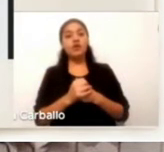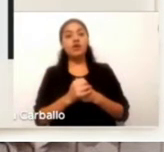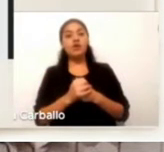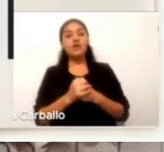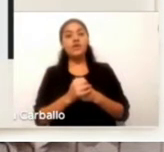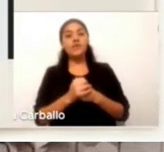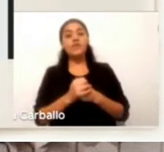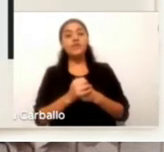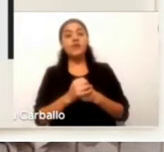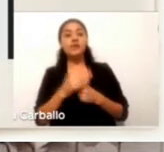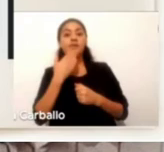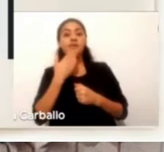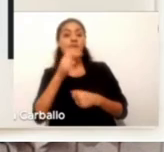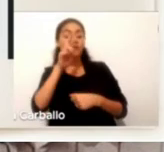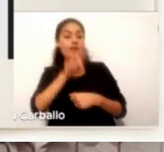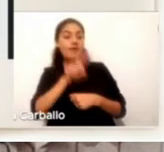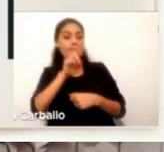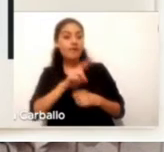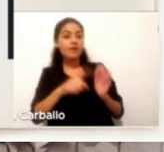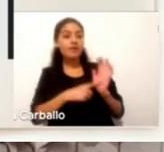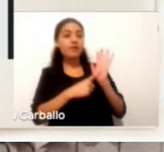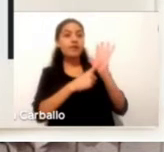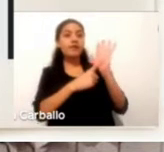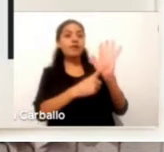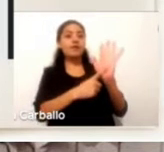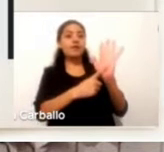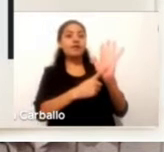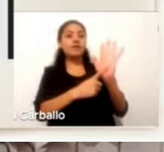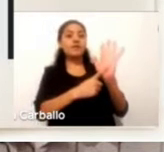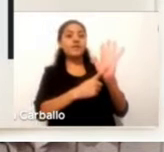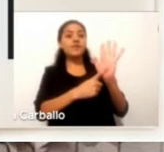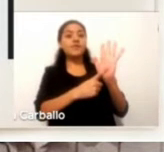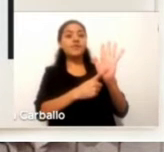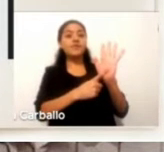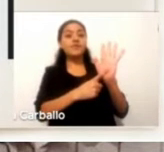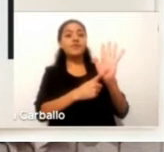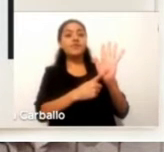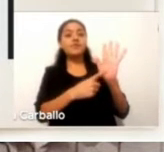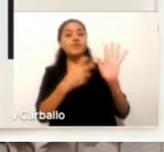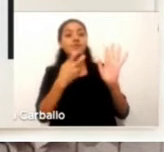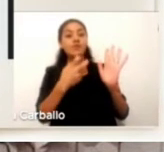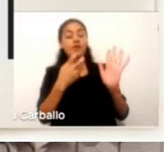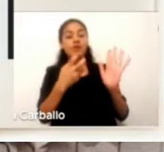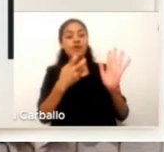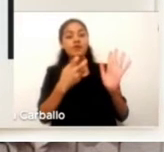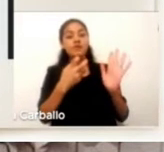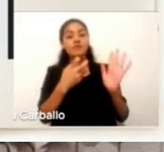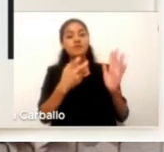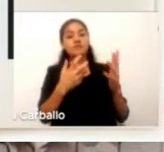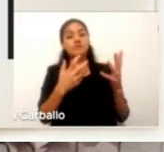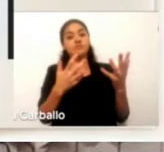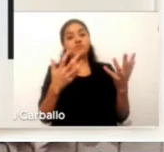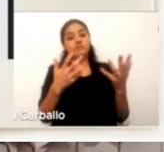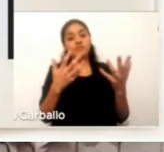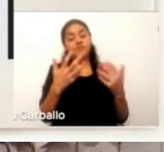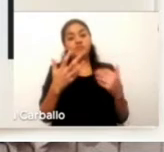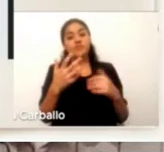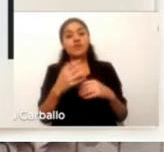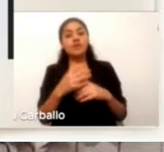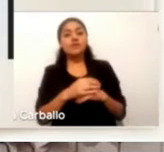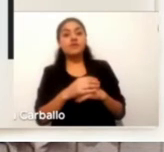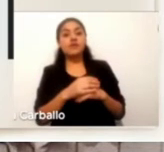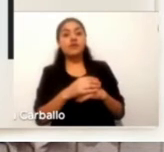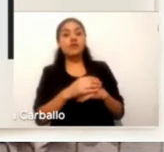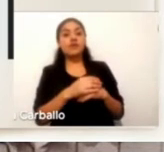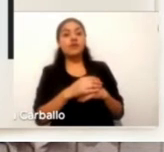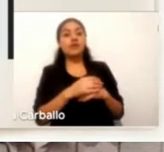deben seguir con su actuación las autoridades electorales, por lo que apresurar su trámite, si bien es cierto, es congruente